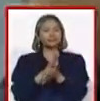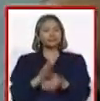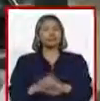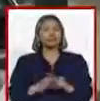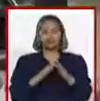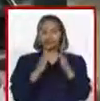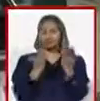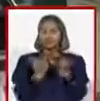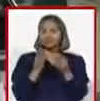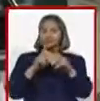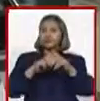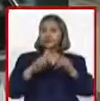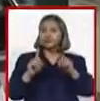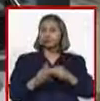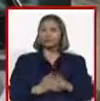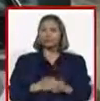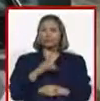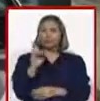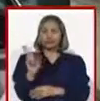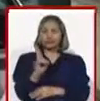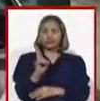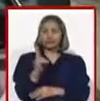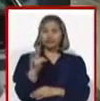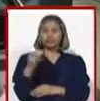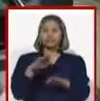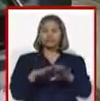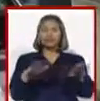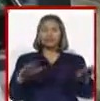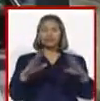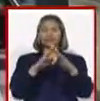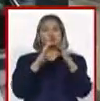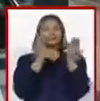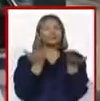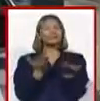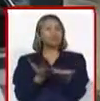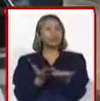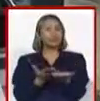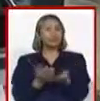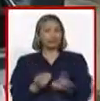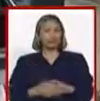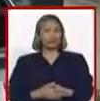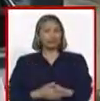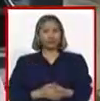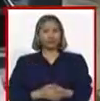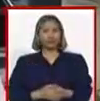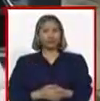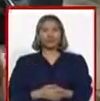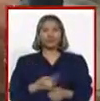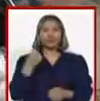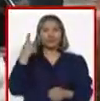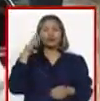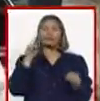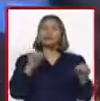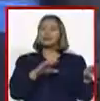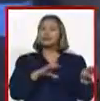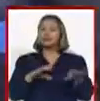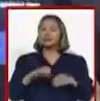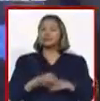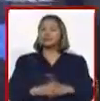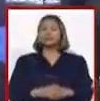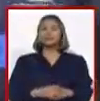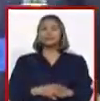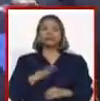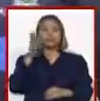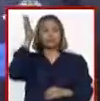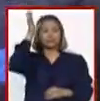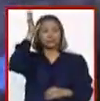ese colegio. Sin embargo, han utilizado nuestros niños de la unidad educativa que está de este lado para poder hacer ese módulo. El padre